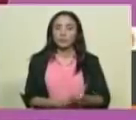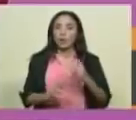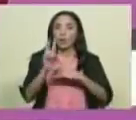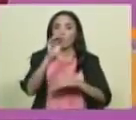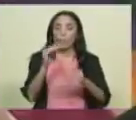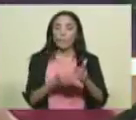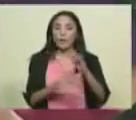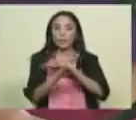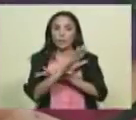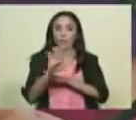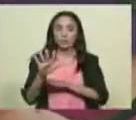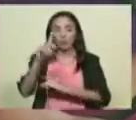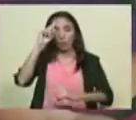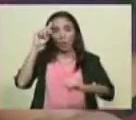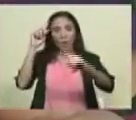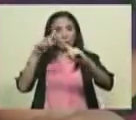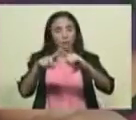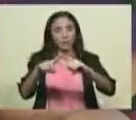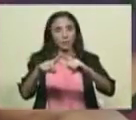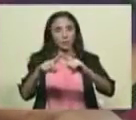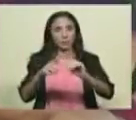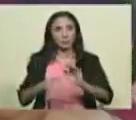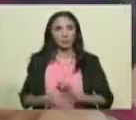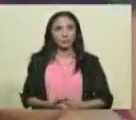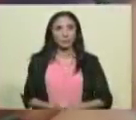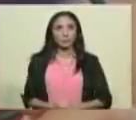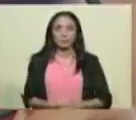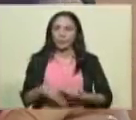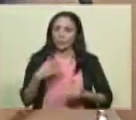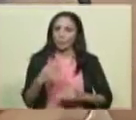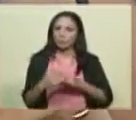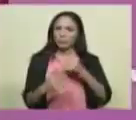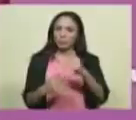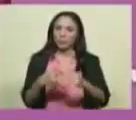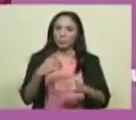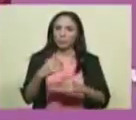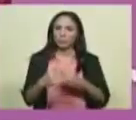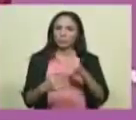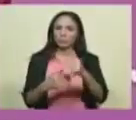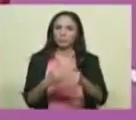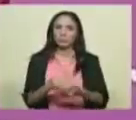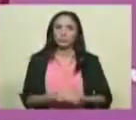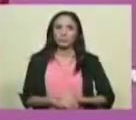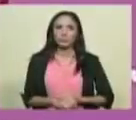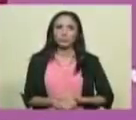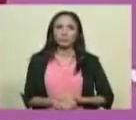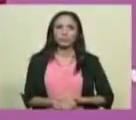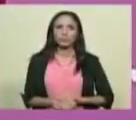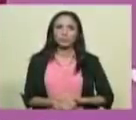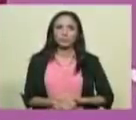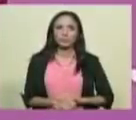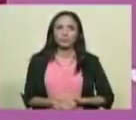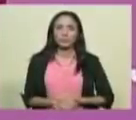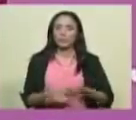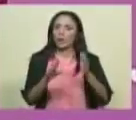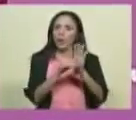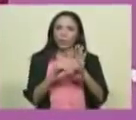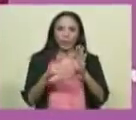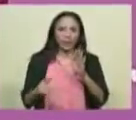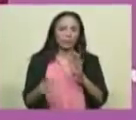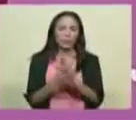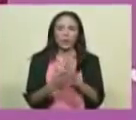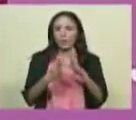2025 es la meta para nosotros avanzar, avanzar en los derechos de la